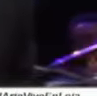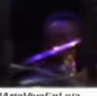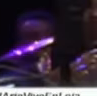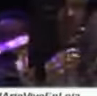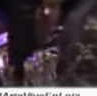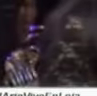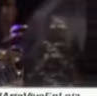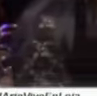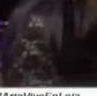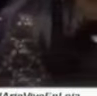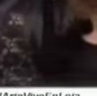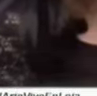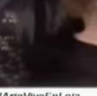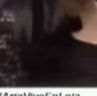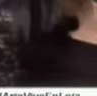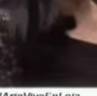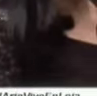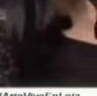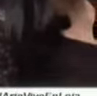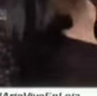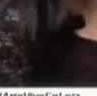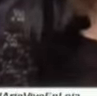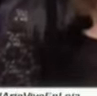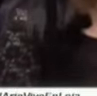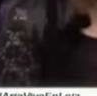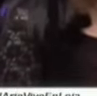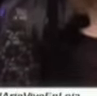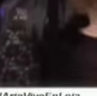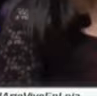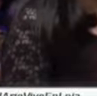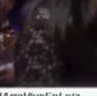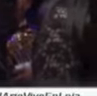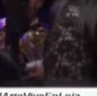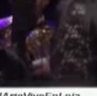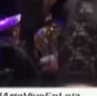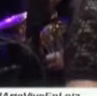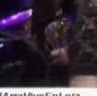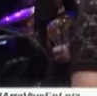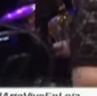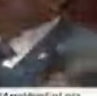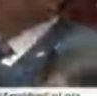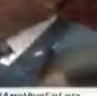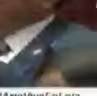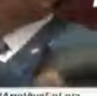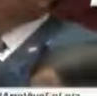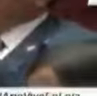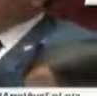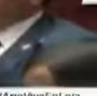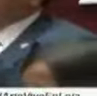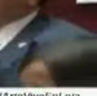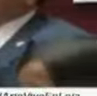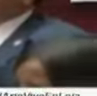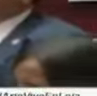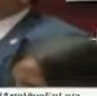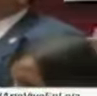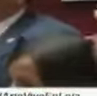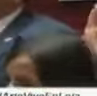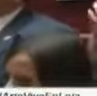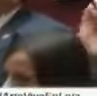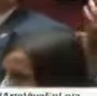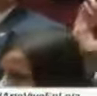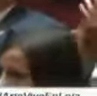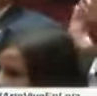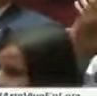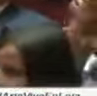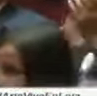Vivas Loja 2016, bajo la dirección de la maestra Andrea Vela. Hoy la Orquesta Sinfónica de Loja,